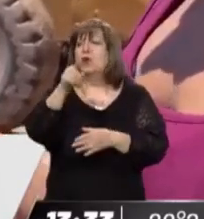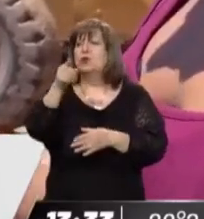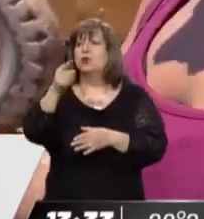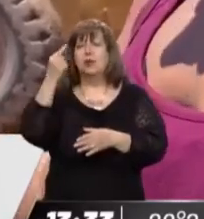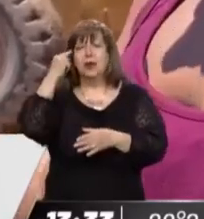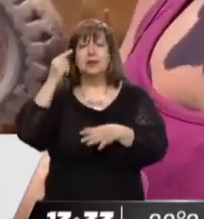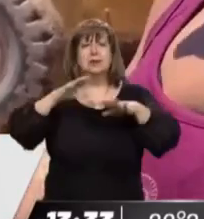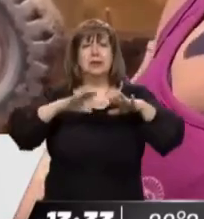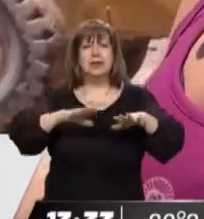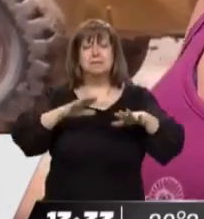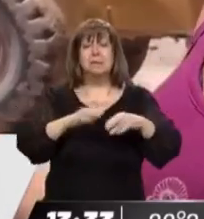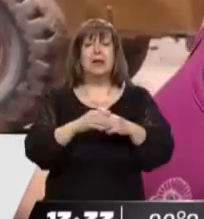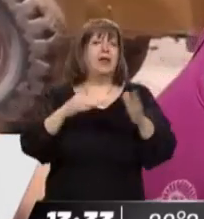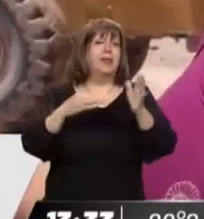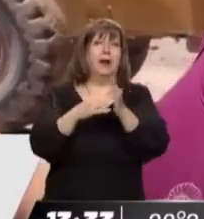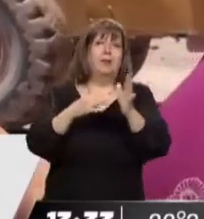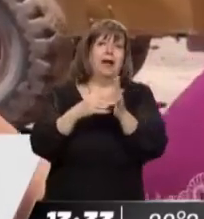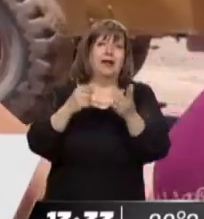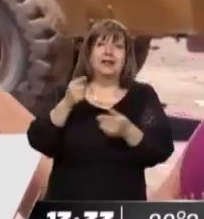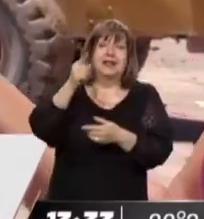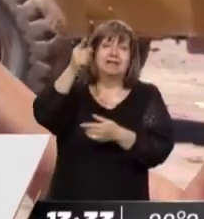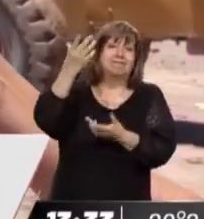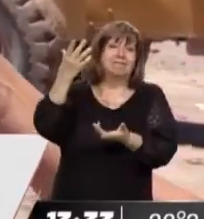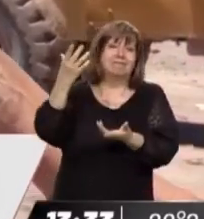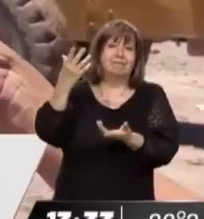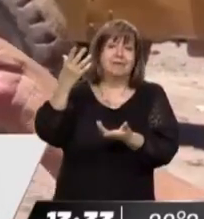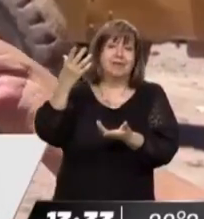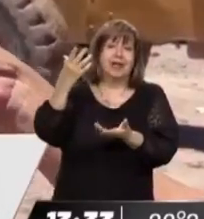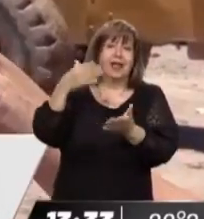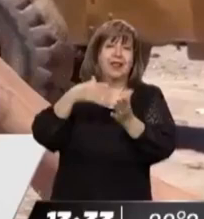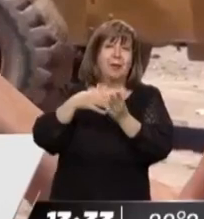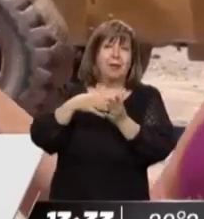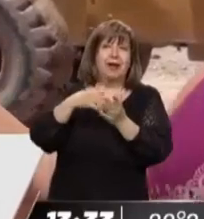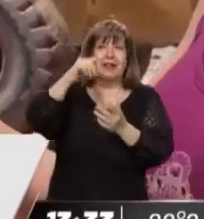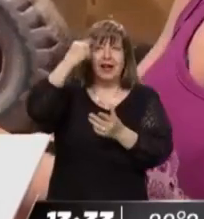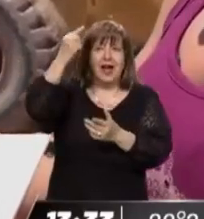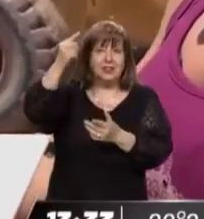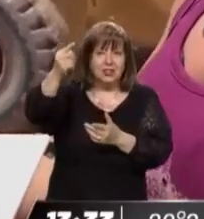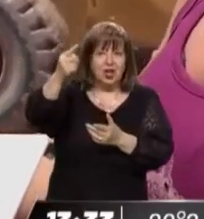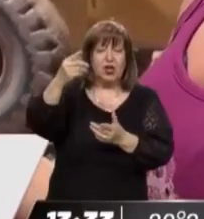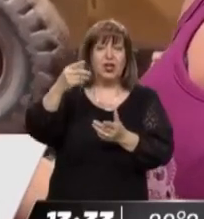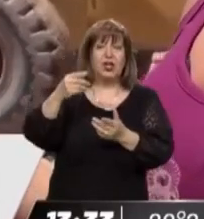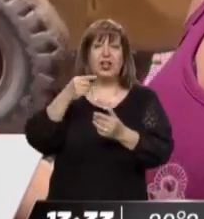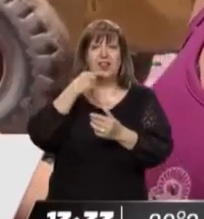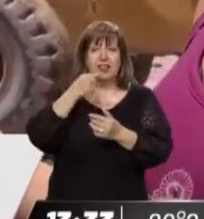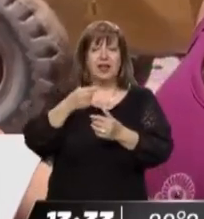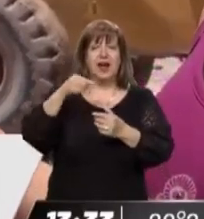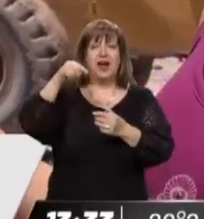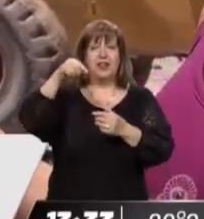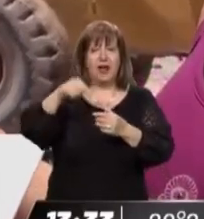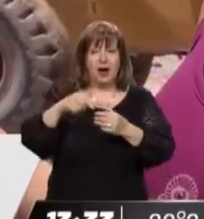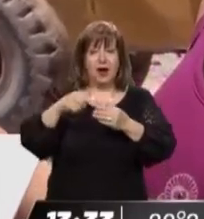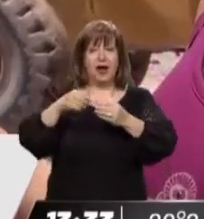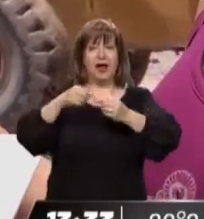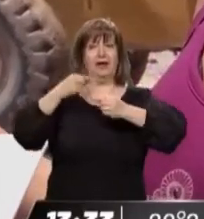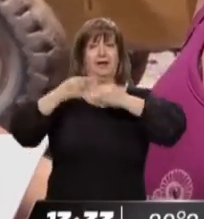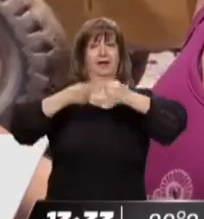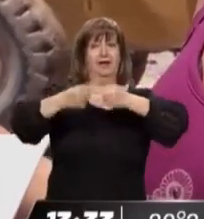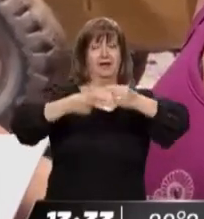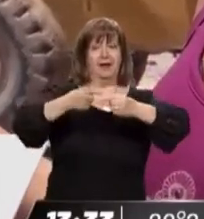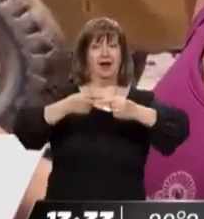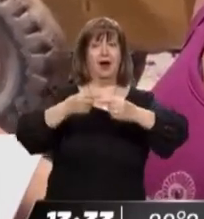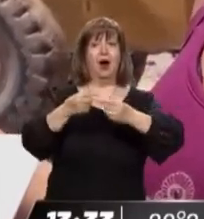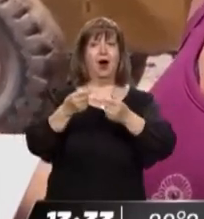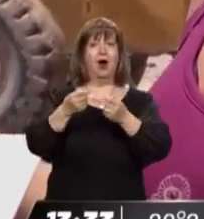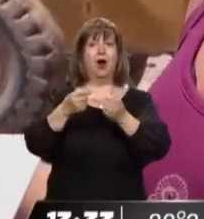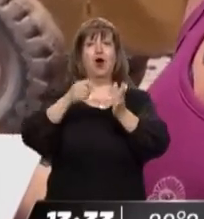aproximadamente? Todo eso va a depender de que ellos digan, bueno, a ver, a partir de ahora se normaliza, va a haber que